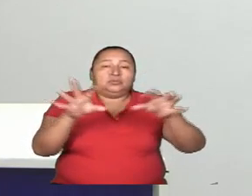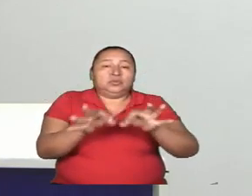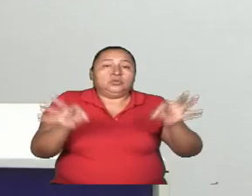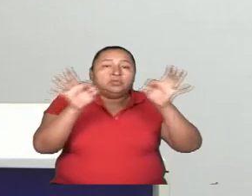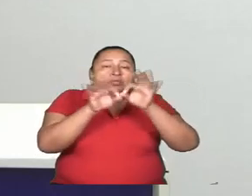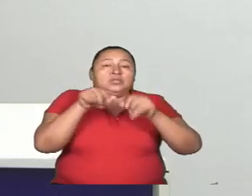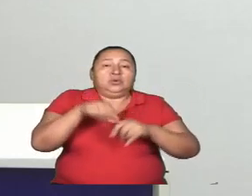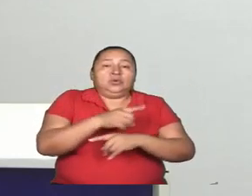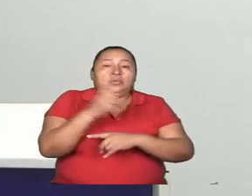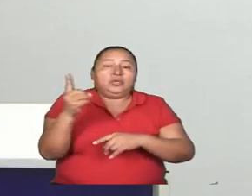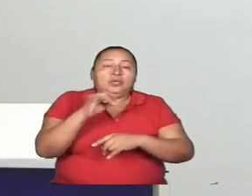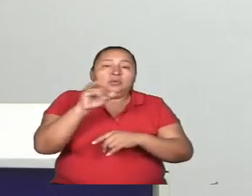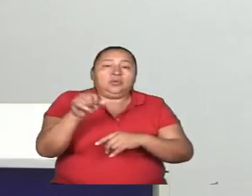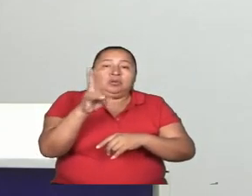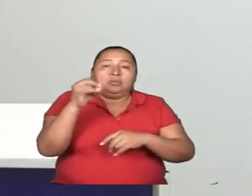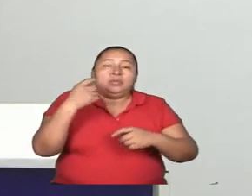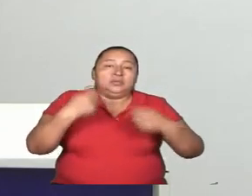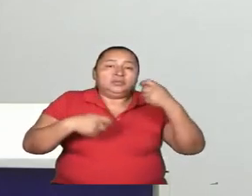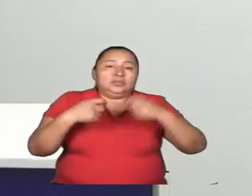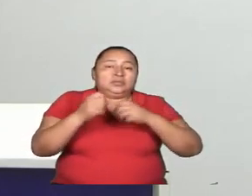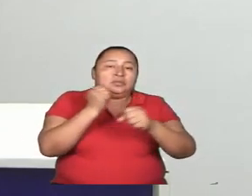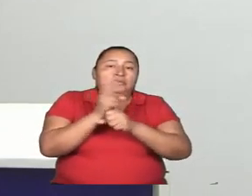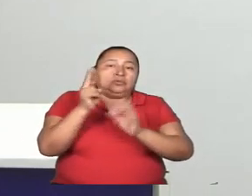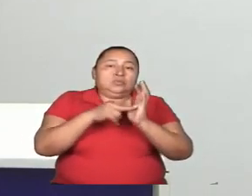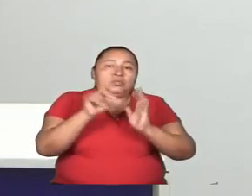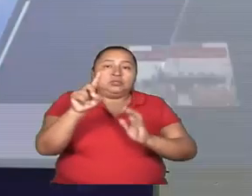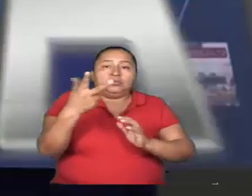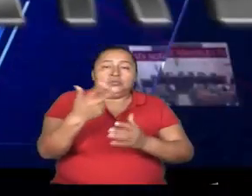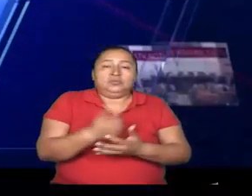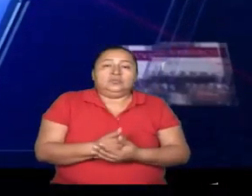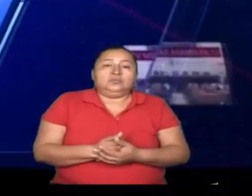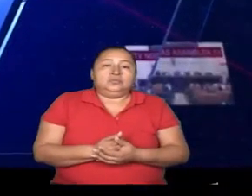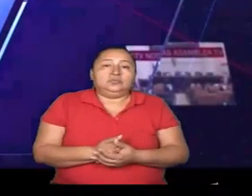titulares correspondientes a este jueves 20 de septiembre del año 2018.